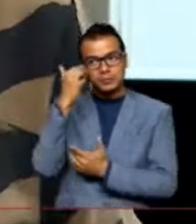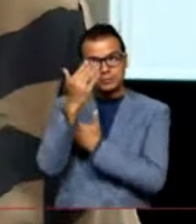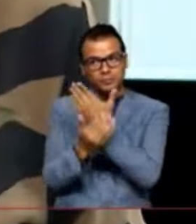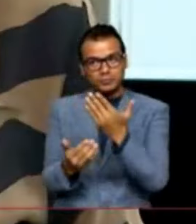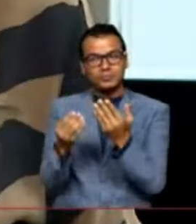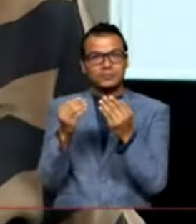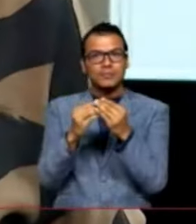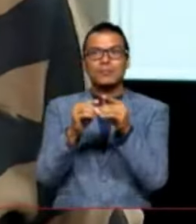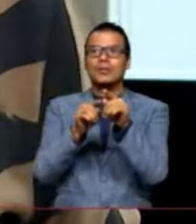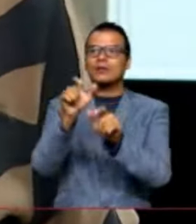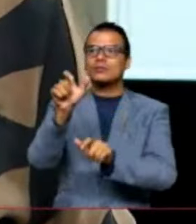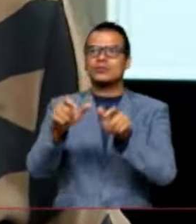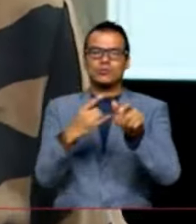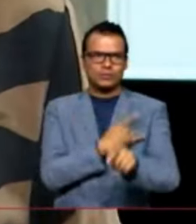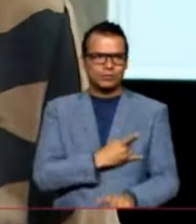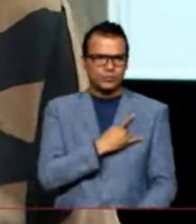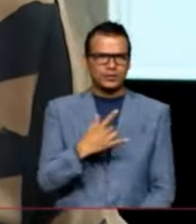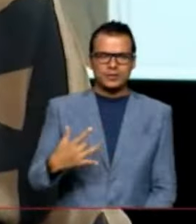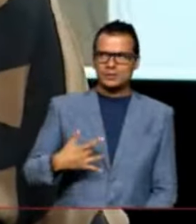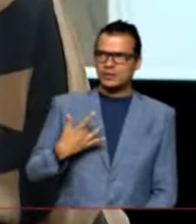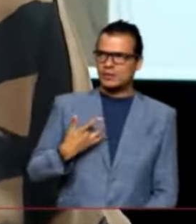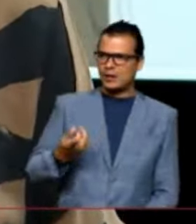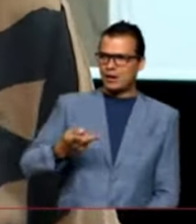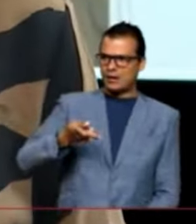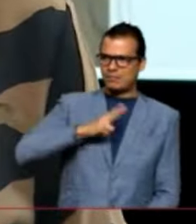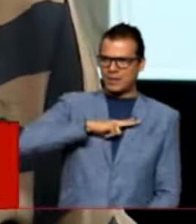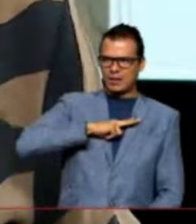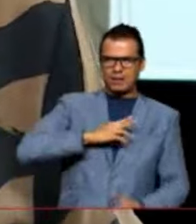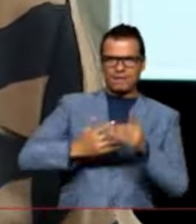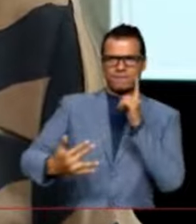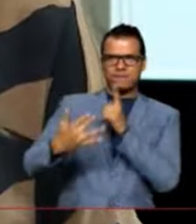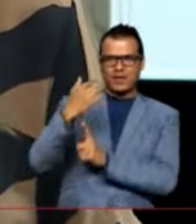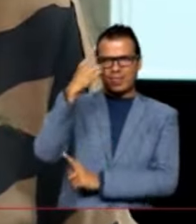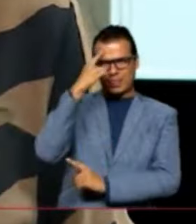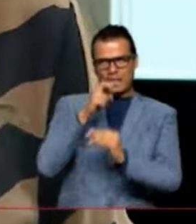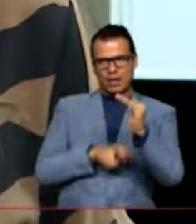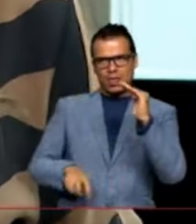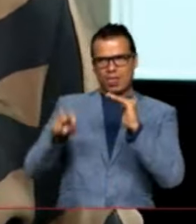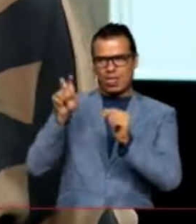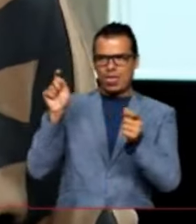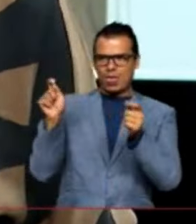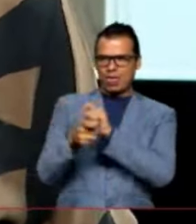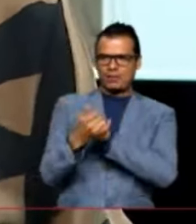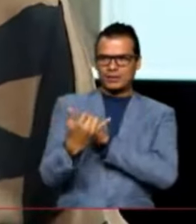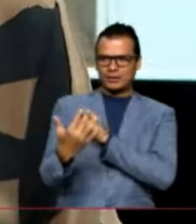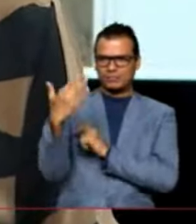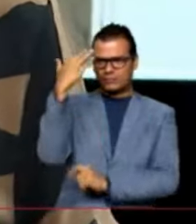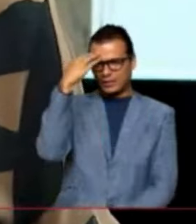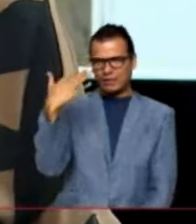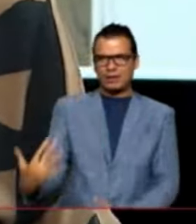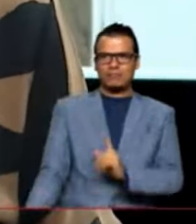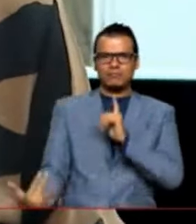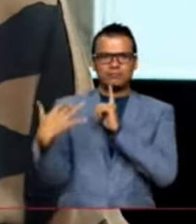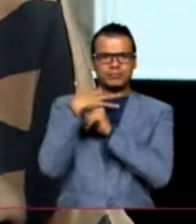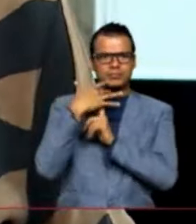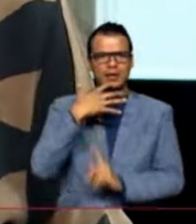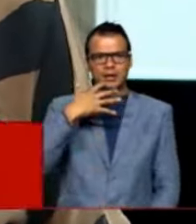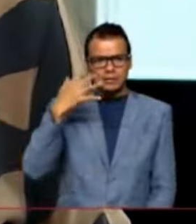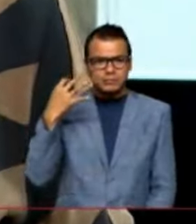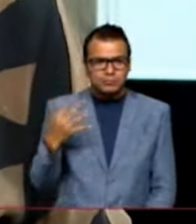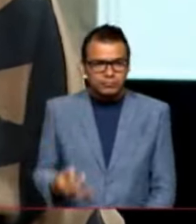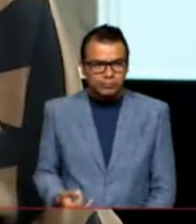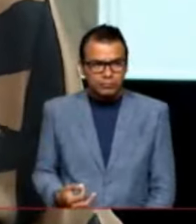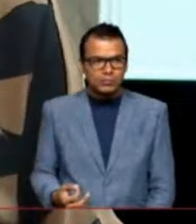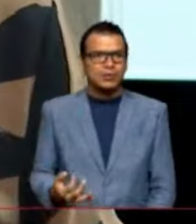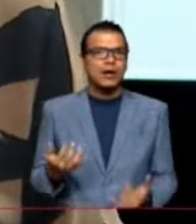usuarios que de una u otra manera se sintieron afectados que pensaron que efectivamente la actualización dentro de sus facturas no era la